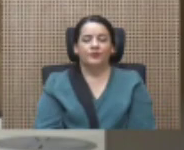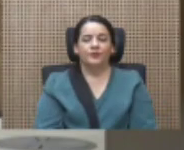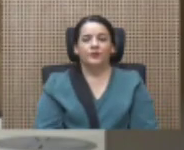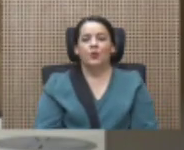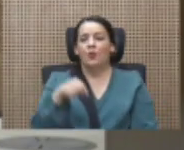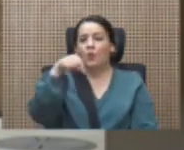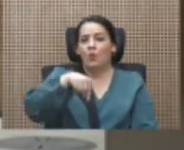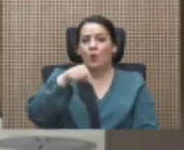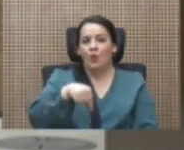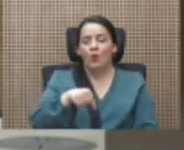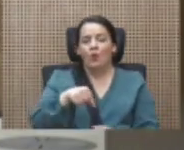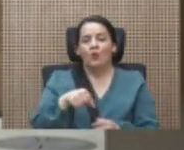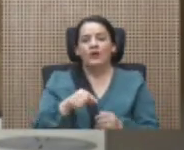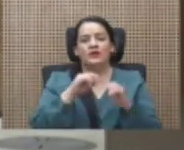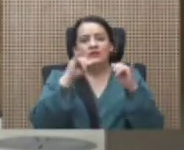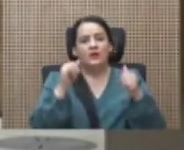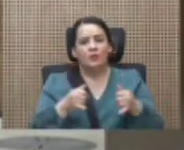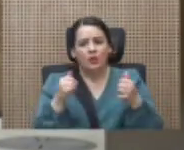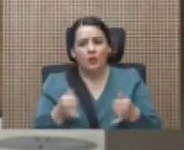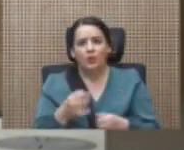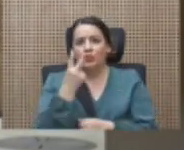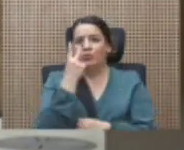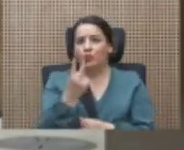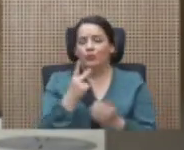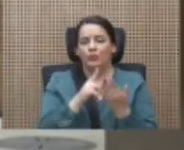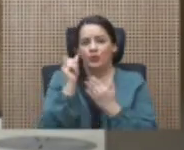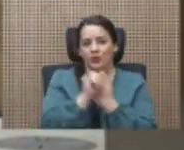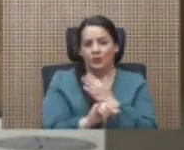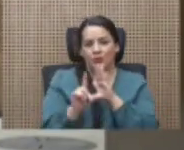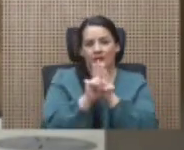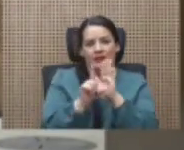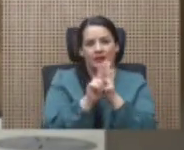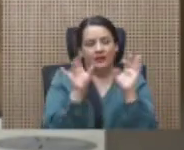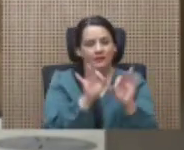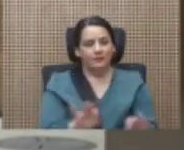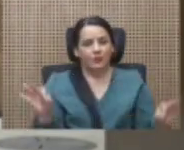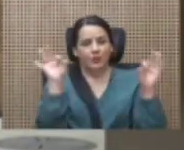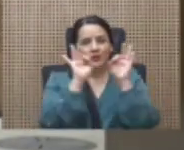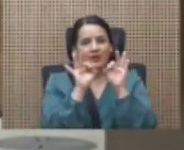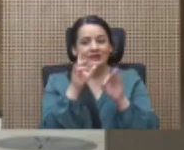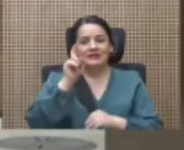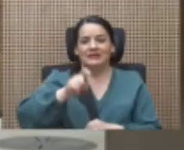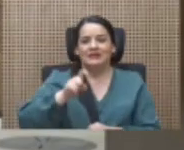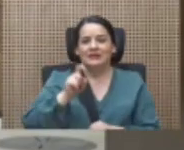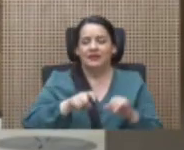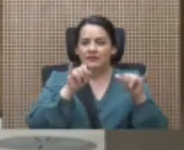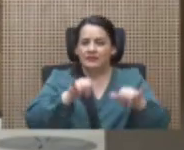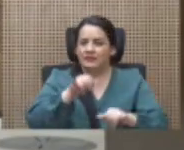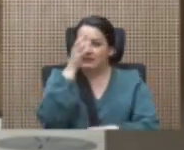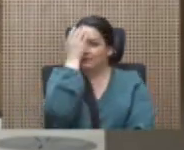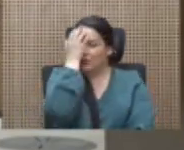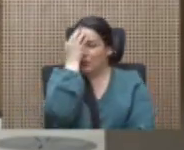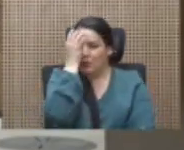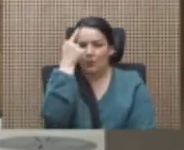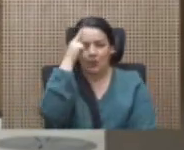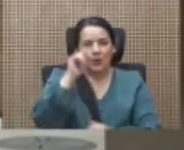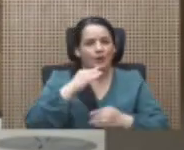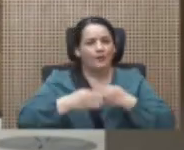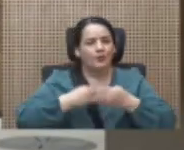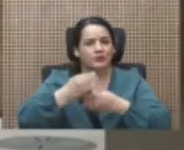hoy se pone en juego dos proyectos de ley de importancia deberían estar preocupados por el